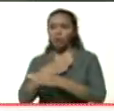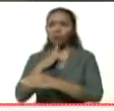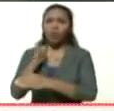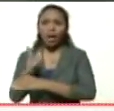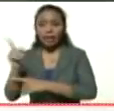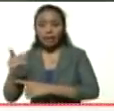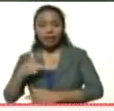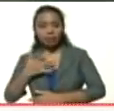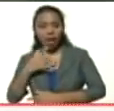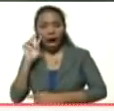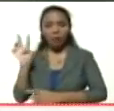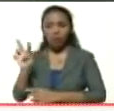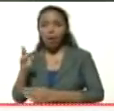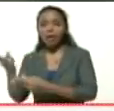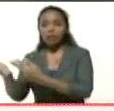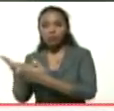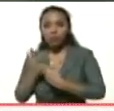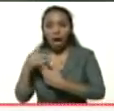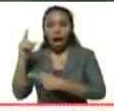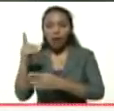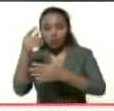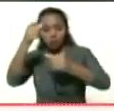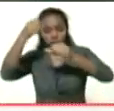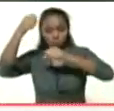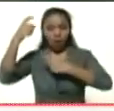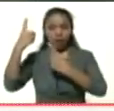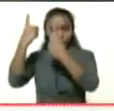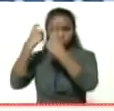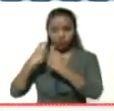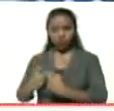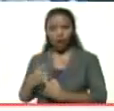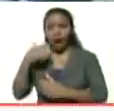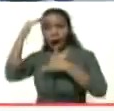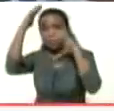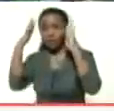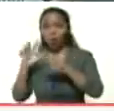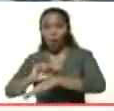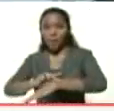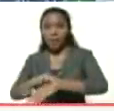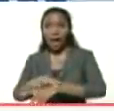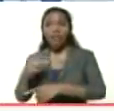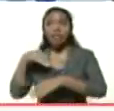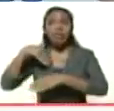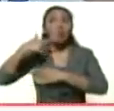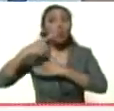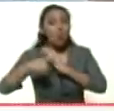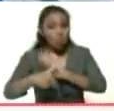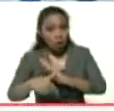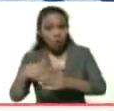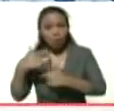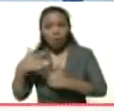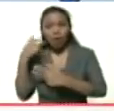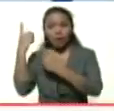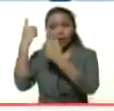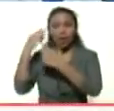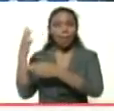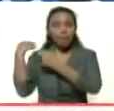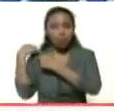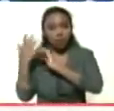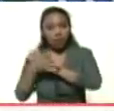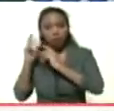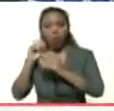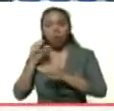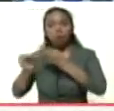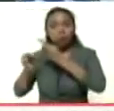ese sentido recibe el diagnóstico y luego la atención médica correspondiente, pero no nos perdamos en esos comentarios que no tienen